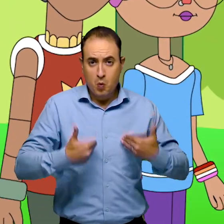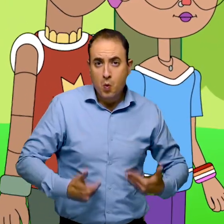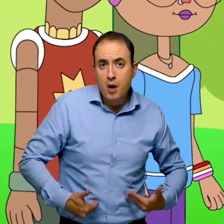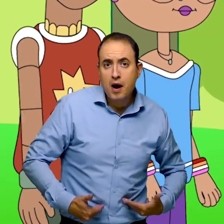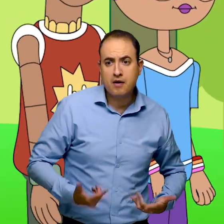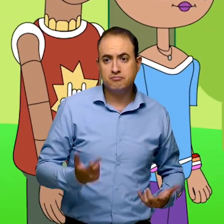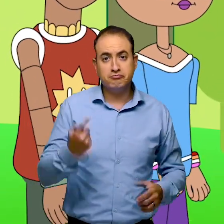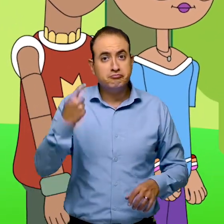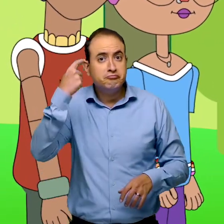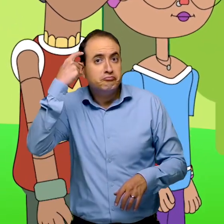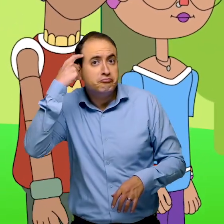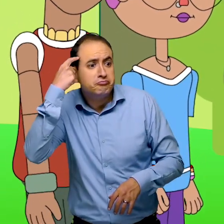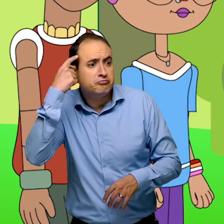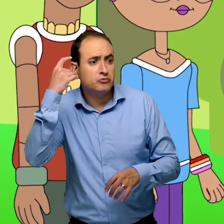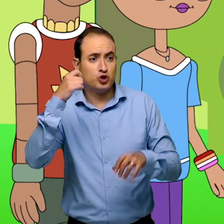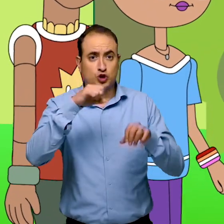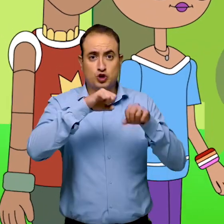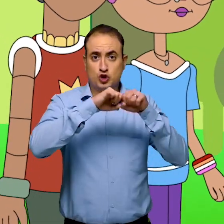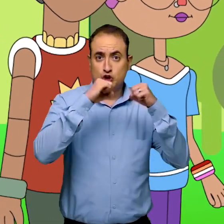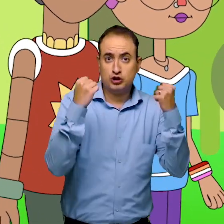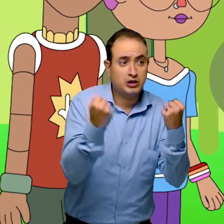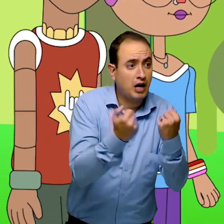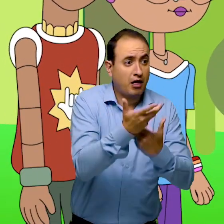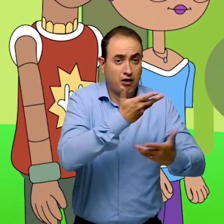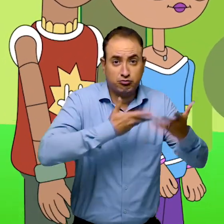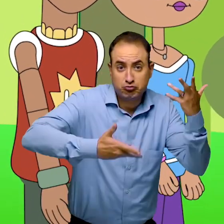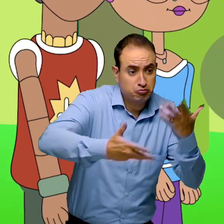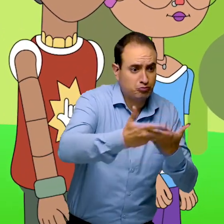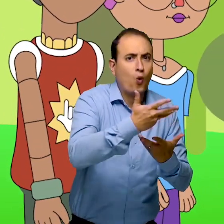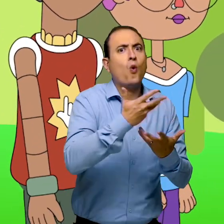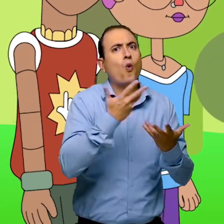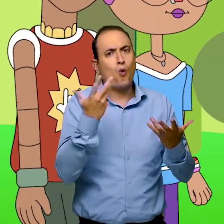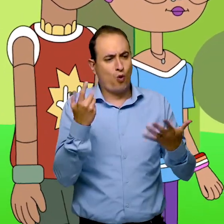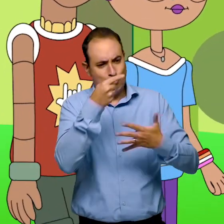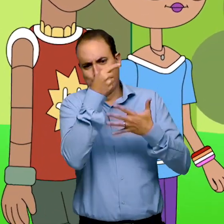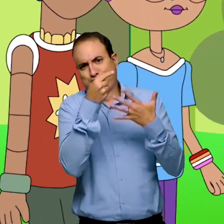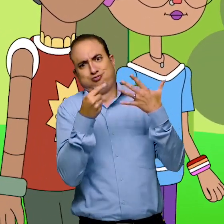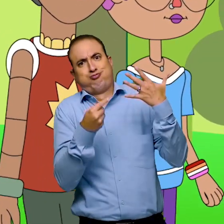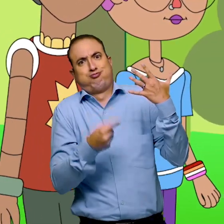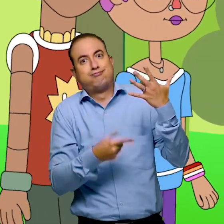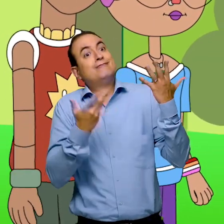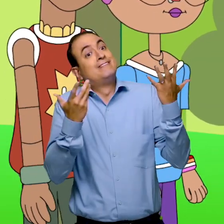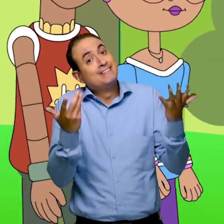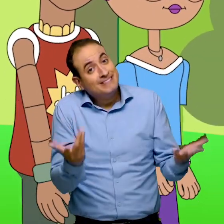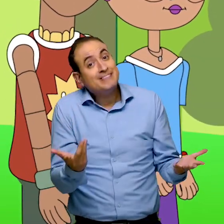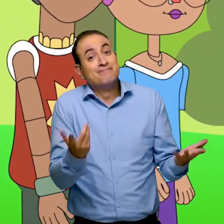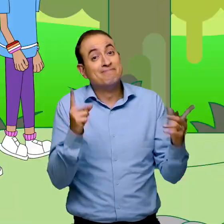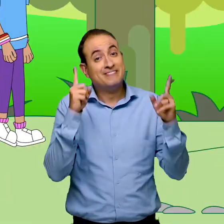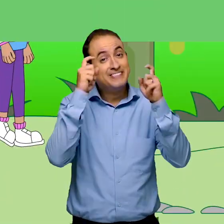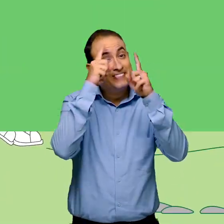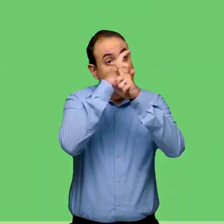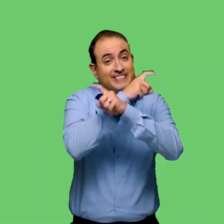personas tenemos elementos biológicos, psicológicos y sociales. Esto hace que nuestra realidad sea compleja.